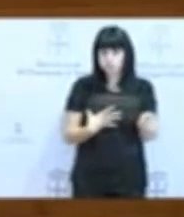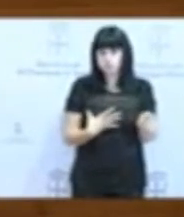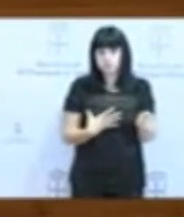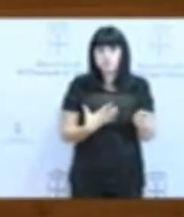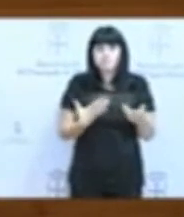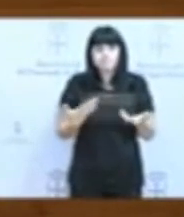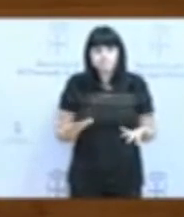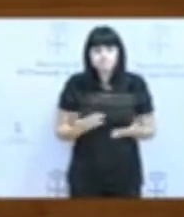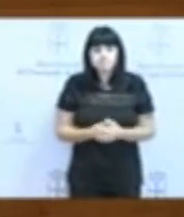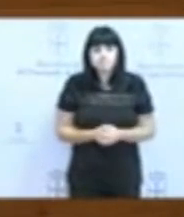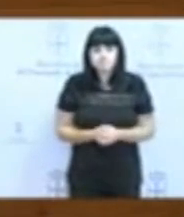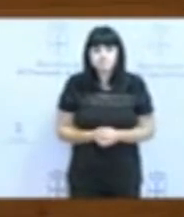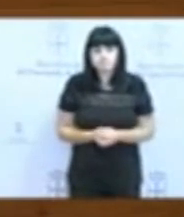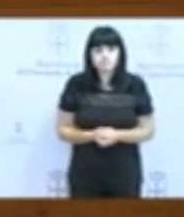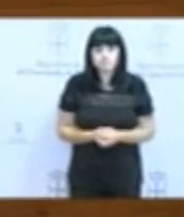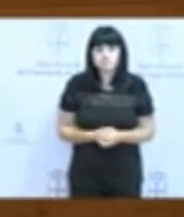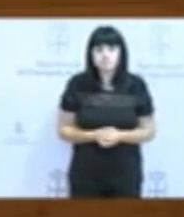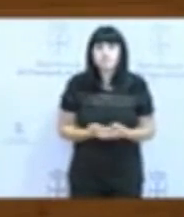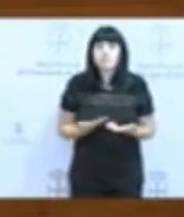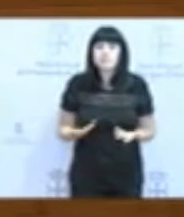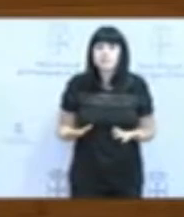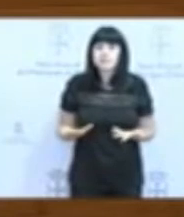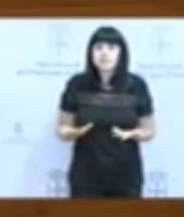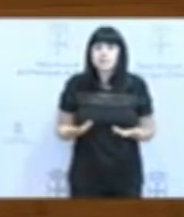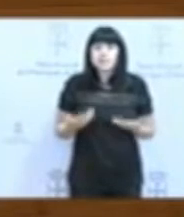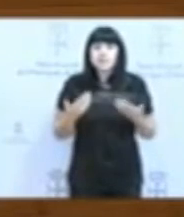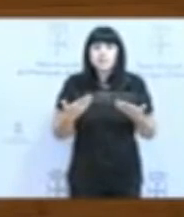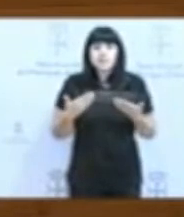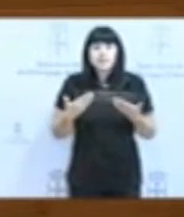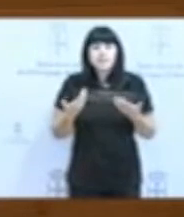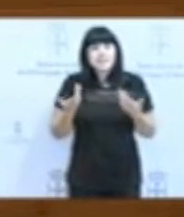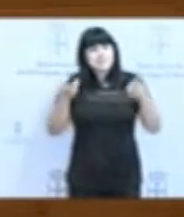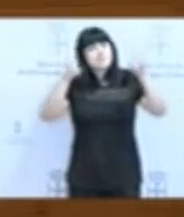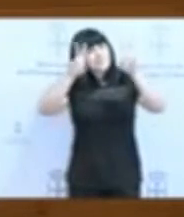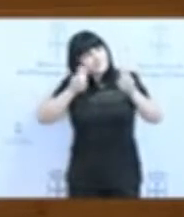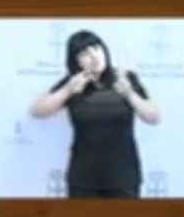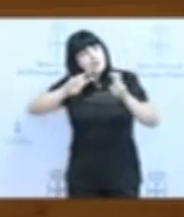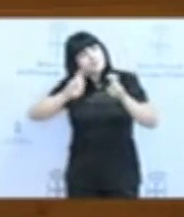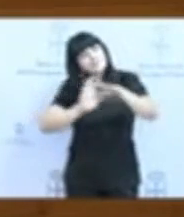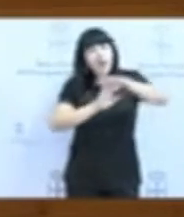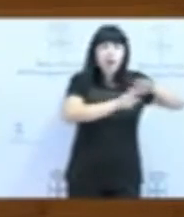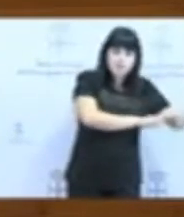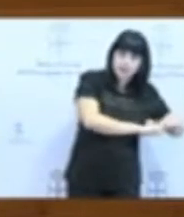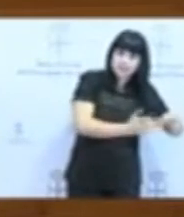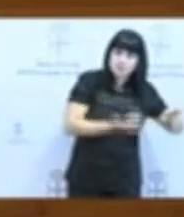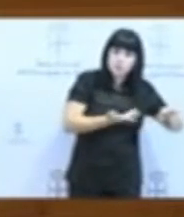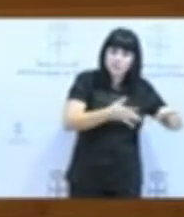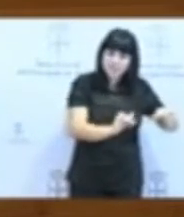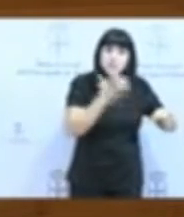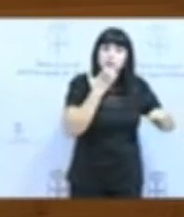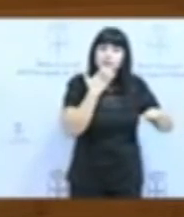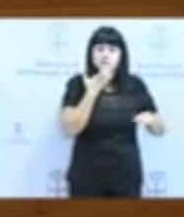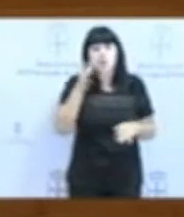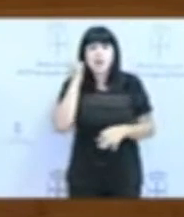Por su parte, yo creo que lejos de los focos están otro tipo de cuestiones también muy importantes. El trabajo de las mujeres, que garantiza